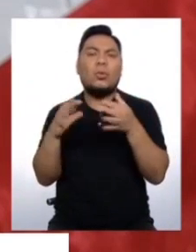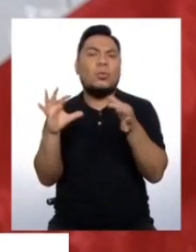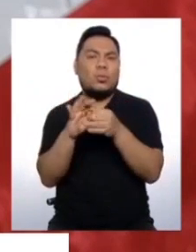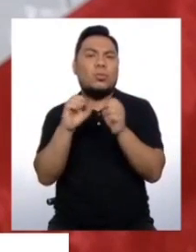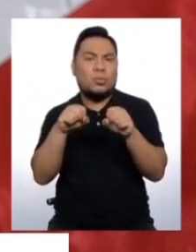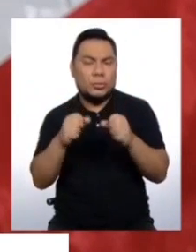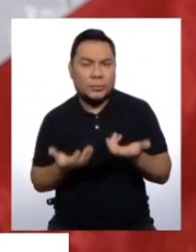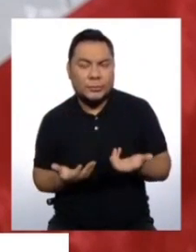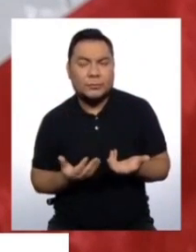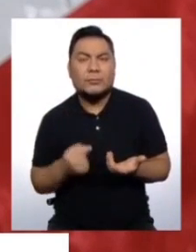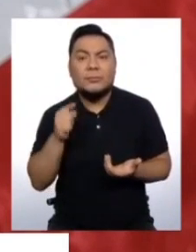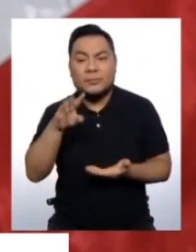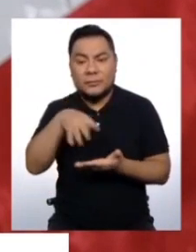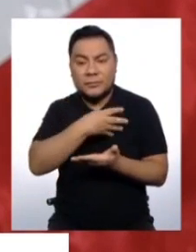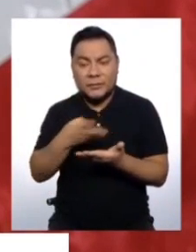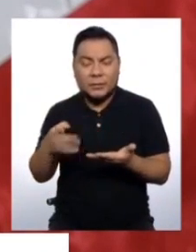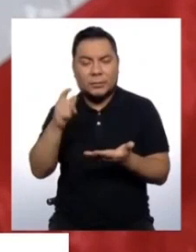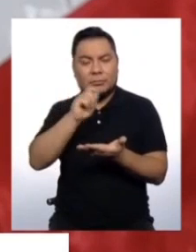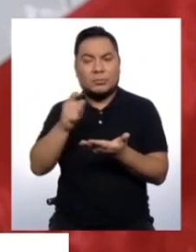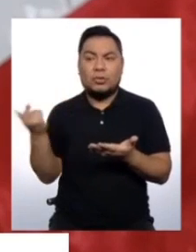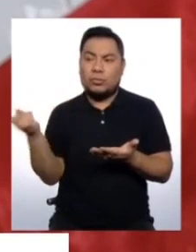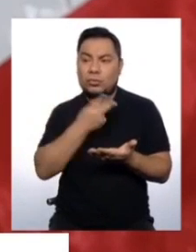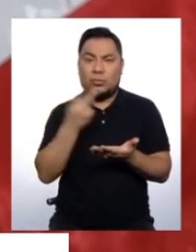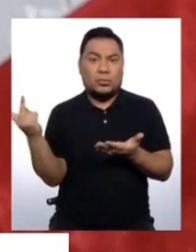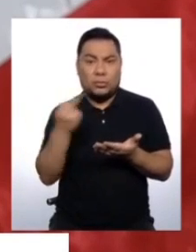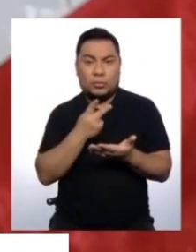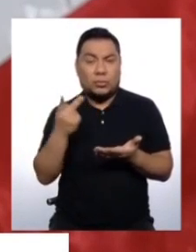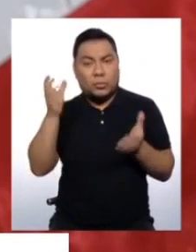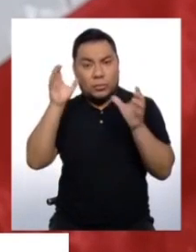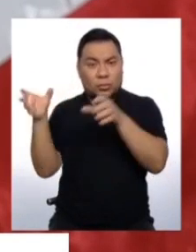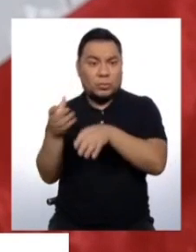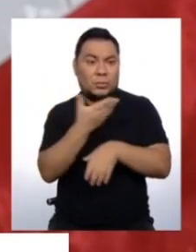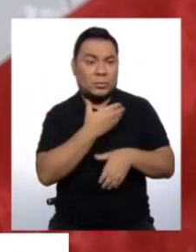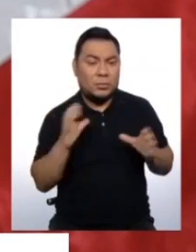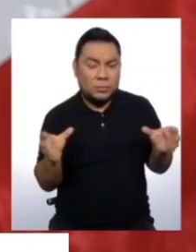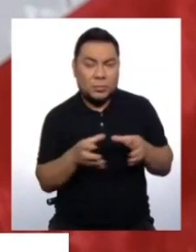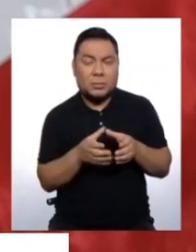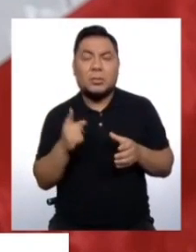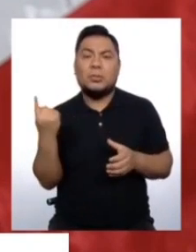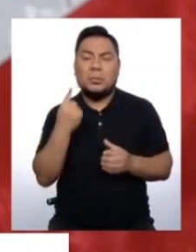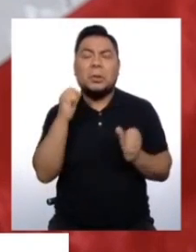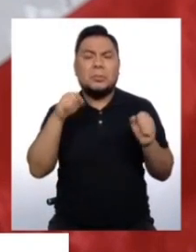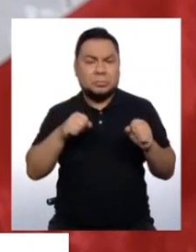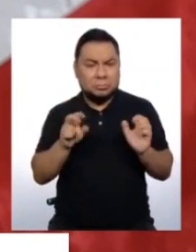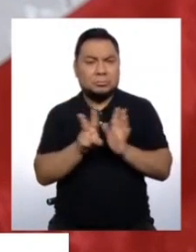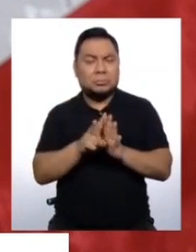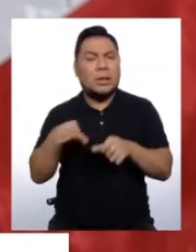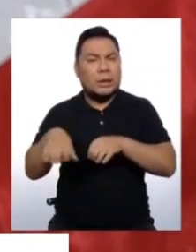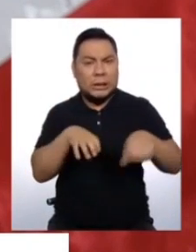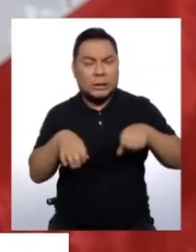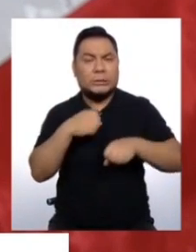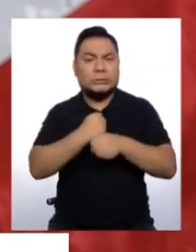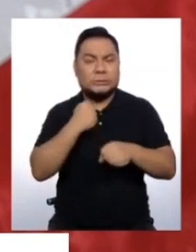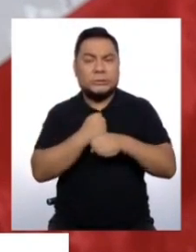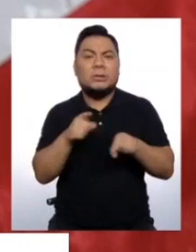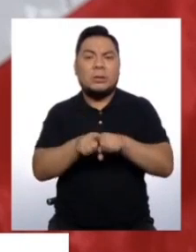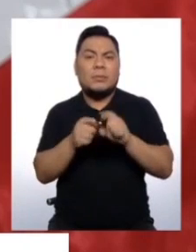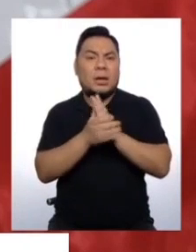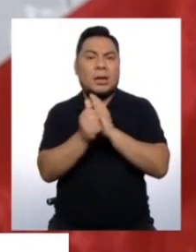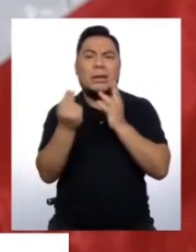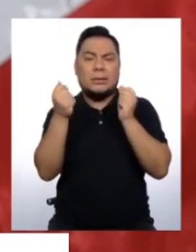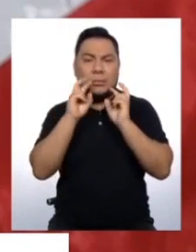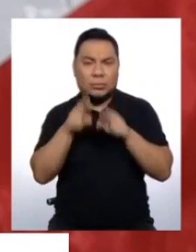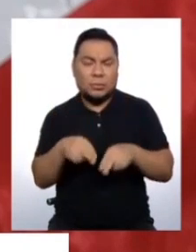una agenda que recoja de ambos poderes del Estado no solamente disposición, sino también capacidad de